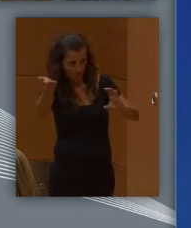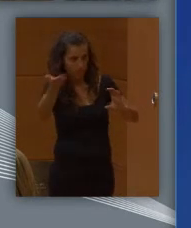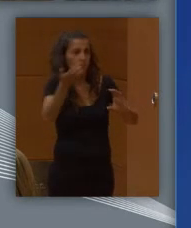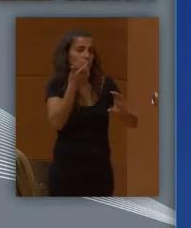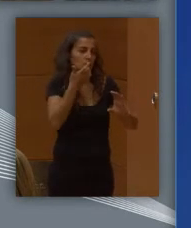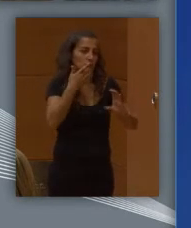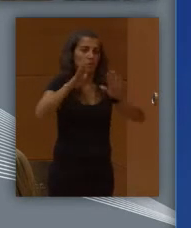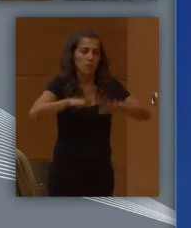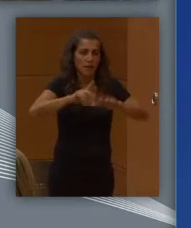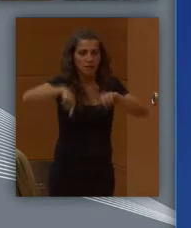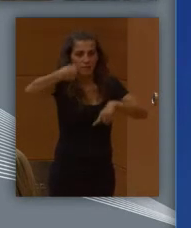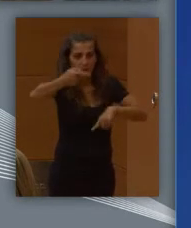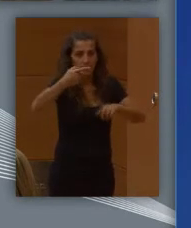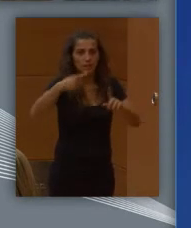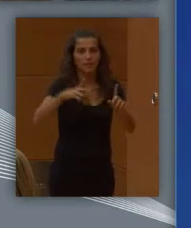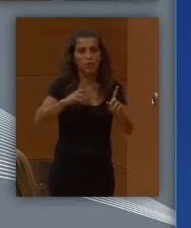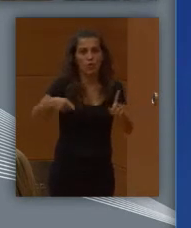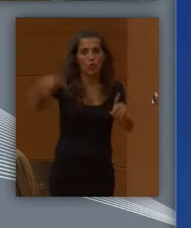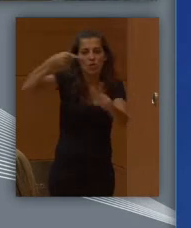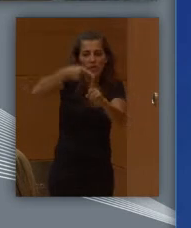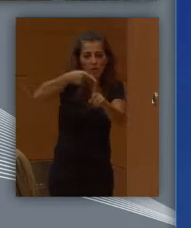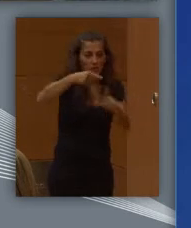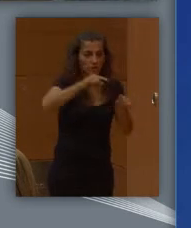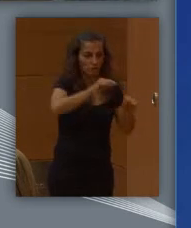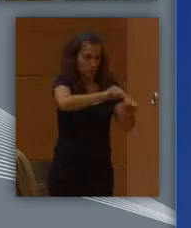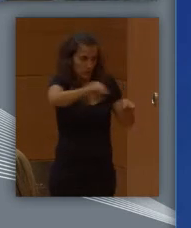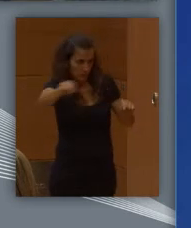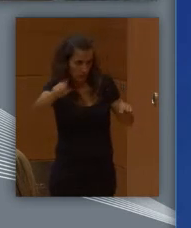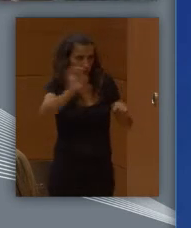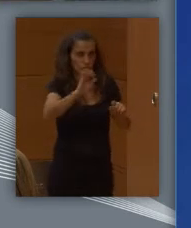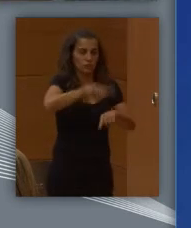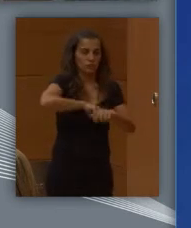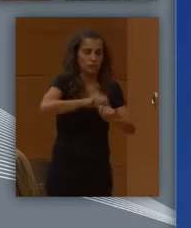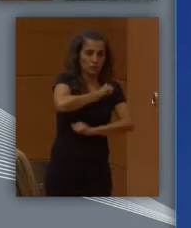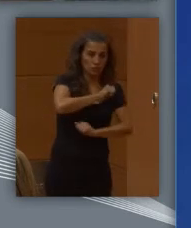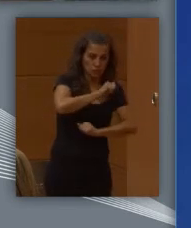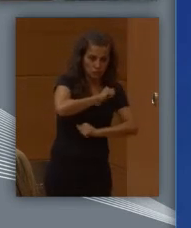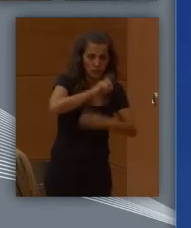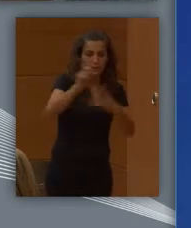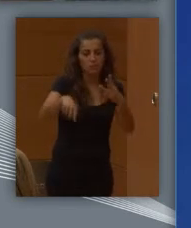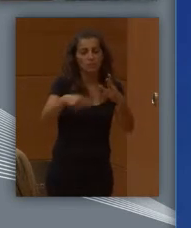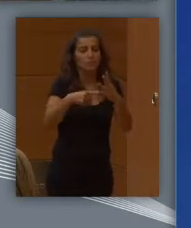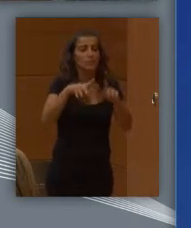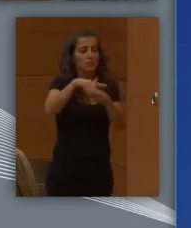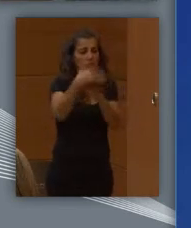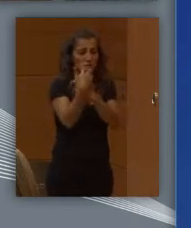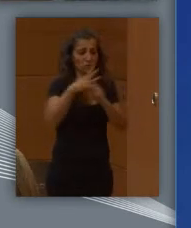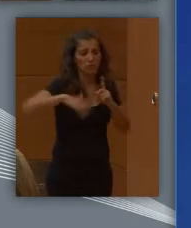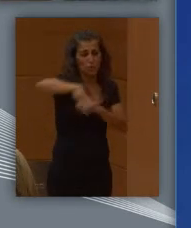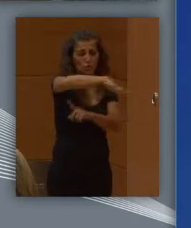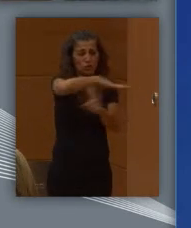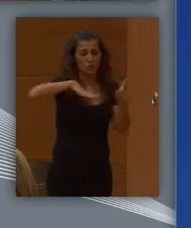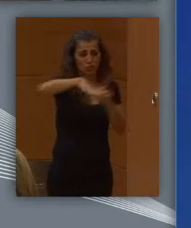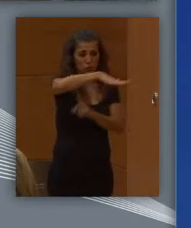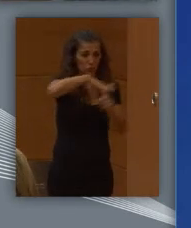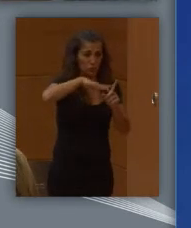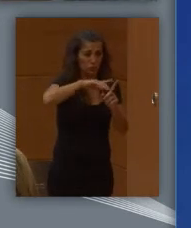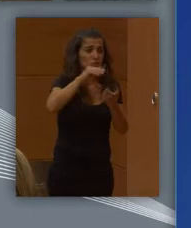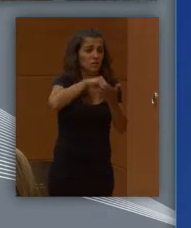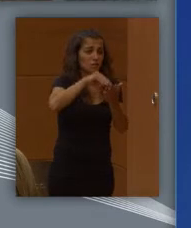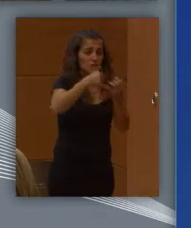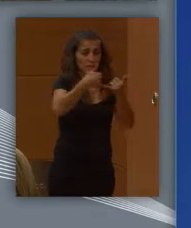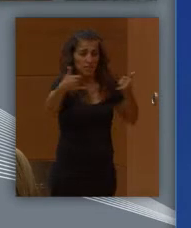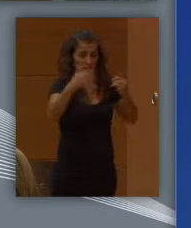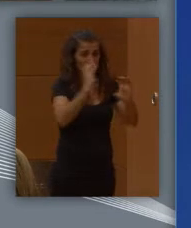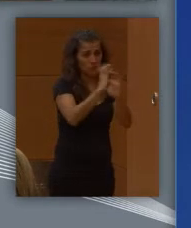próxima parada, los destinos, tiempos de espera, incluso información contextual en algunas de las líneas sobre qué tenemos alrededor,